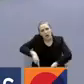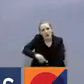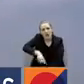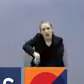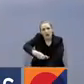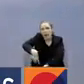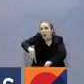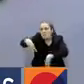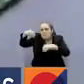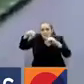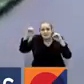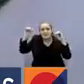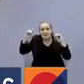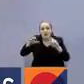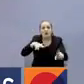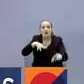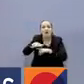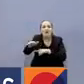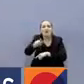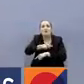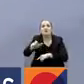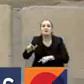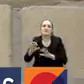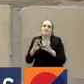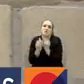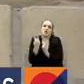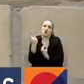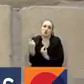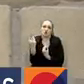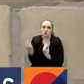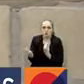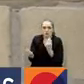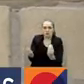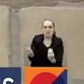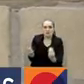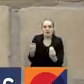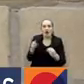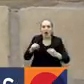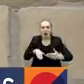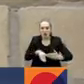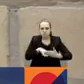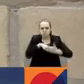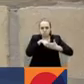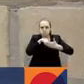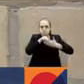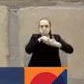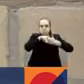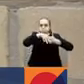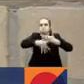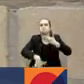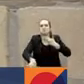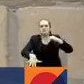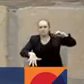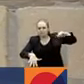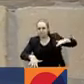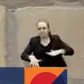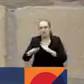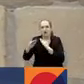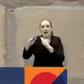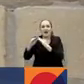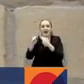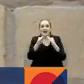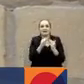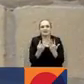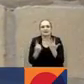2 familias damnificadas. Deslizamientos y algunos represamientos en algunas cañadas afectaron 6 viviendas en el barrio